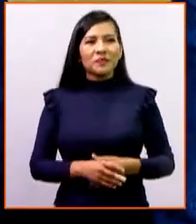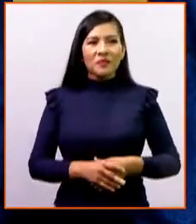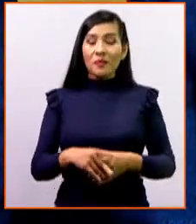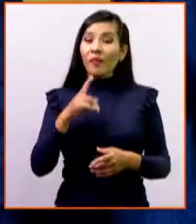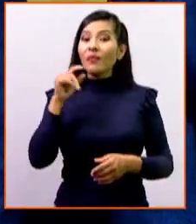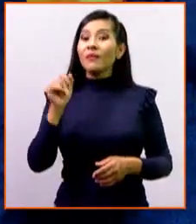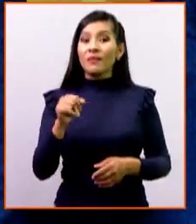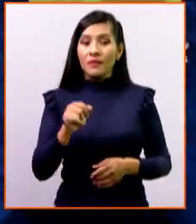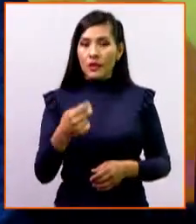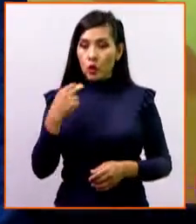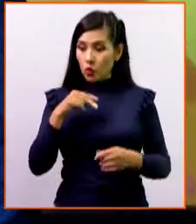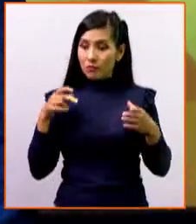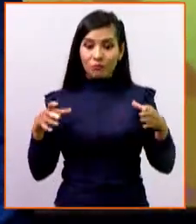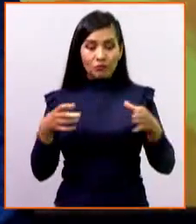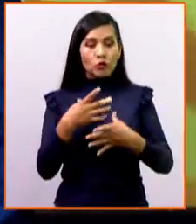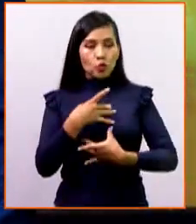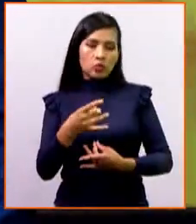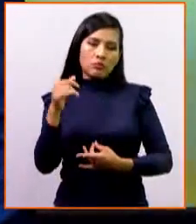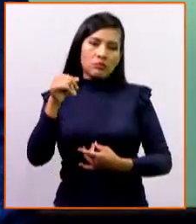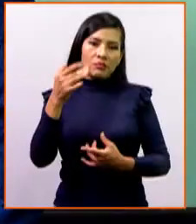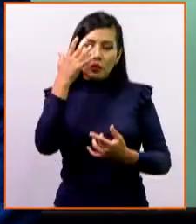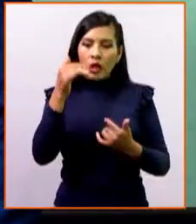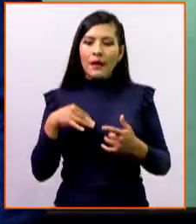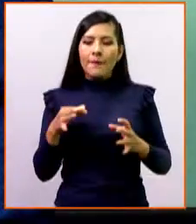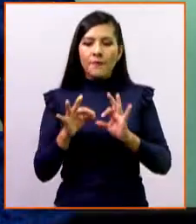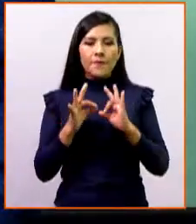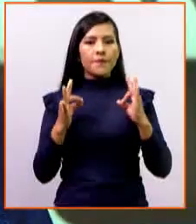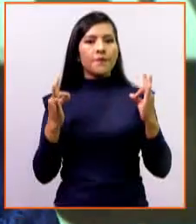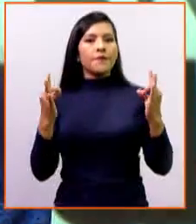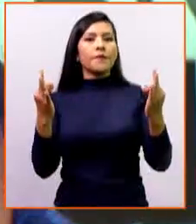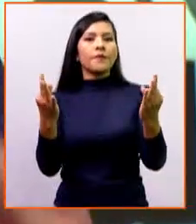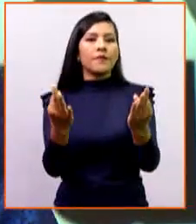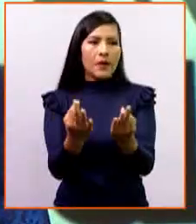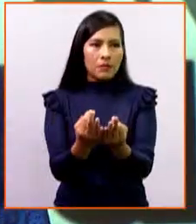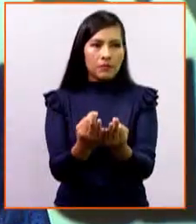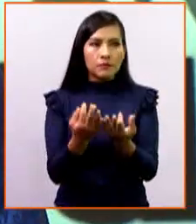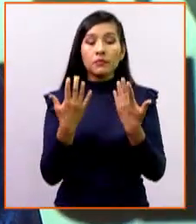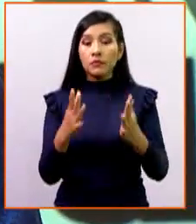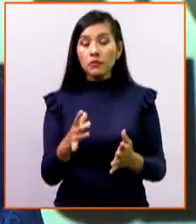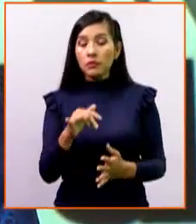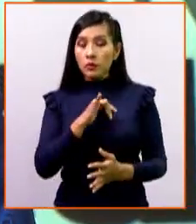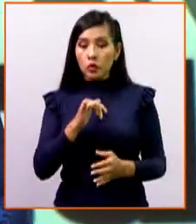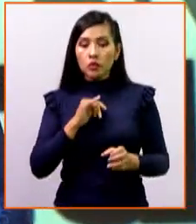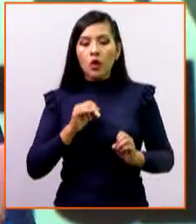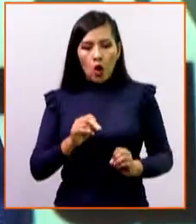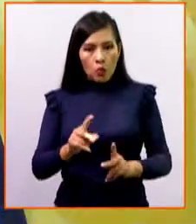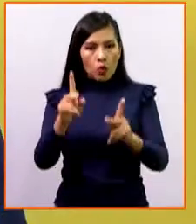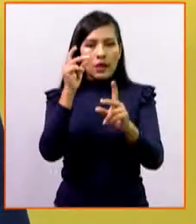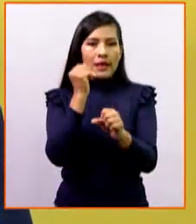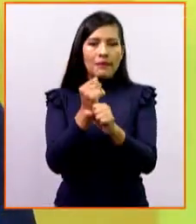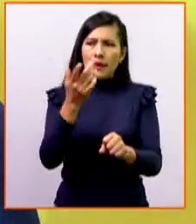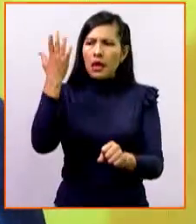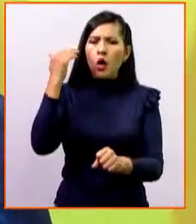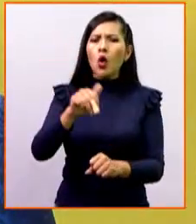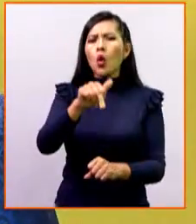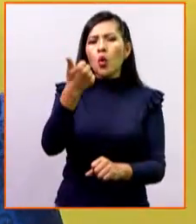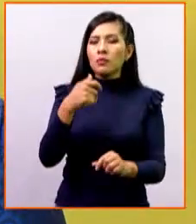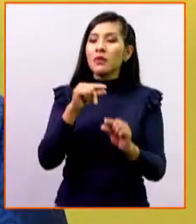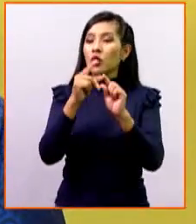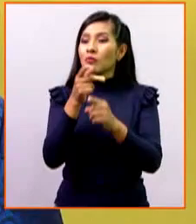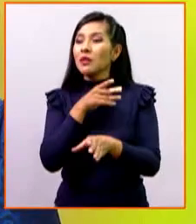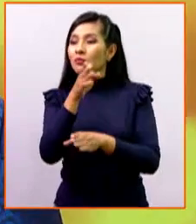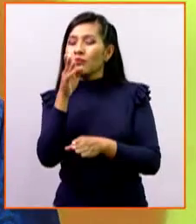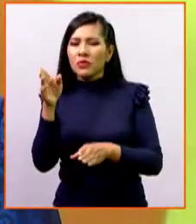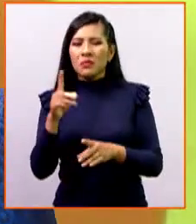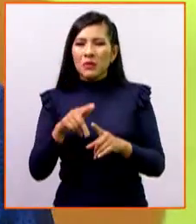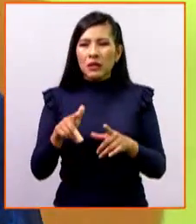no, aquí es una familia, es otra cosa, ¿no? Yo he tenido la oportunidad de trabajar antes en otras agrupaciones que tal vez